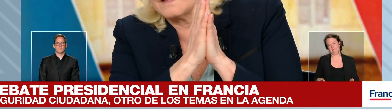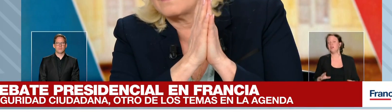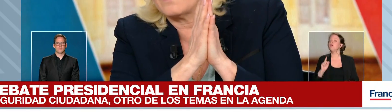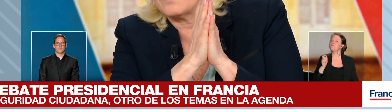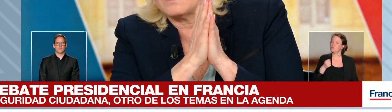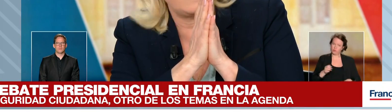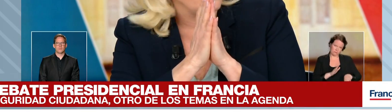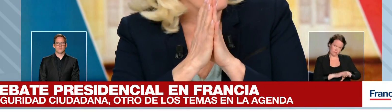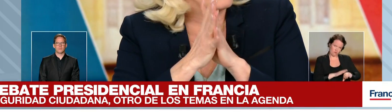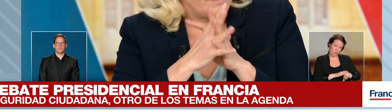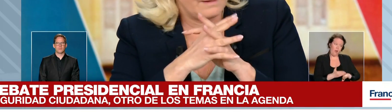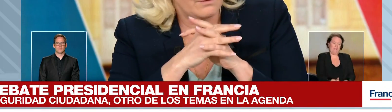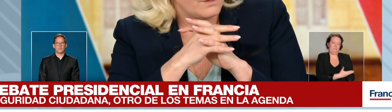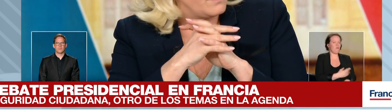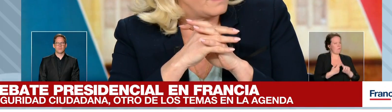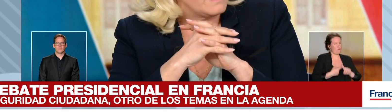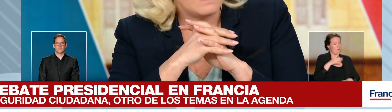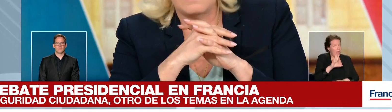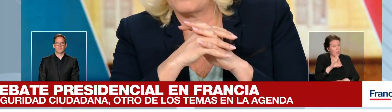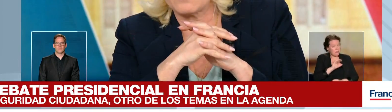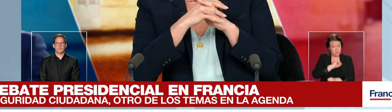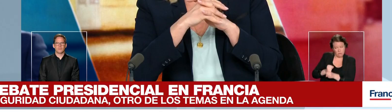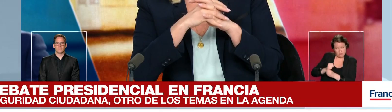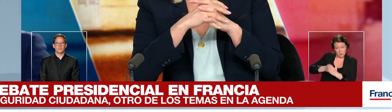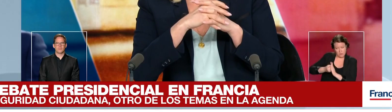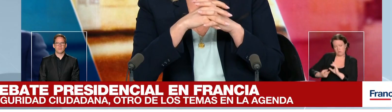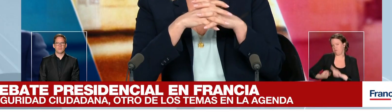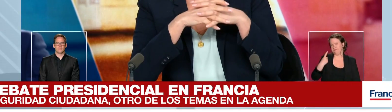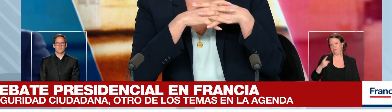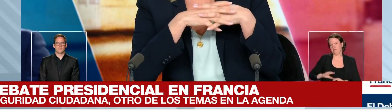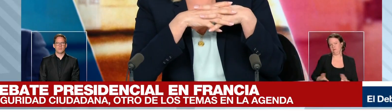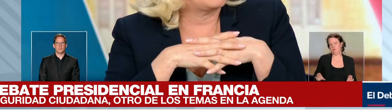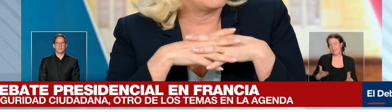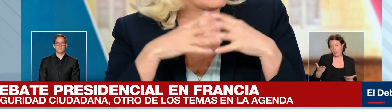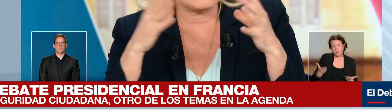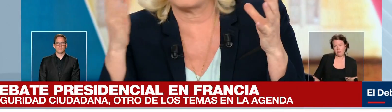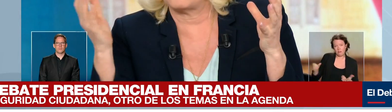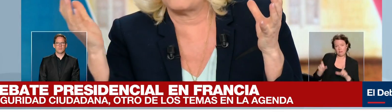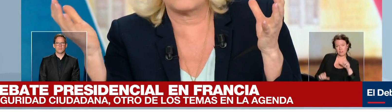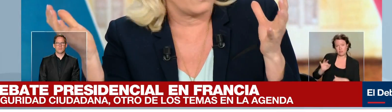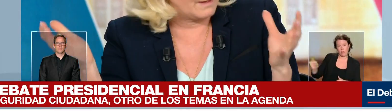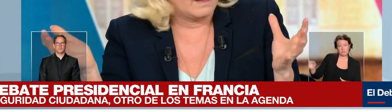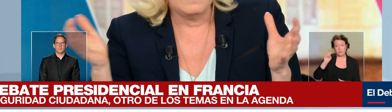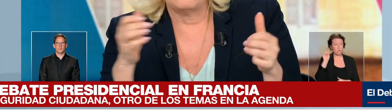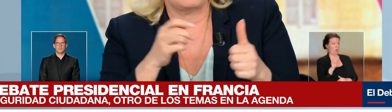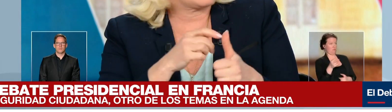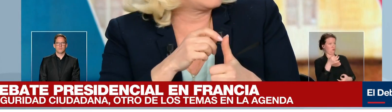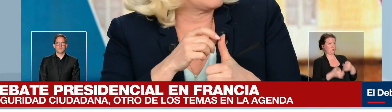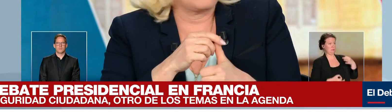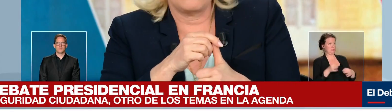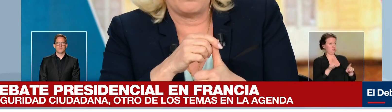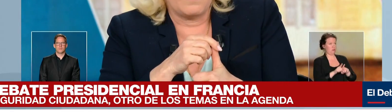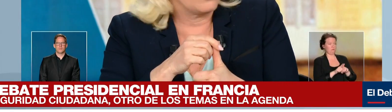Por supuesto, hay que prevenir, pero también hay que ser firmes. Y en el campo de la justicia, los franceses tienen la impresión de que ahora hay un